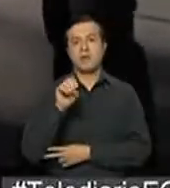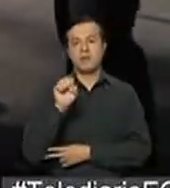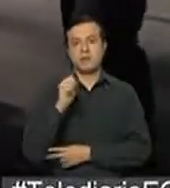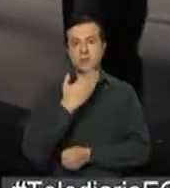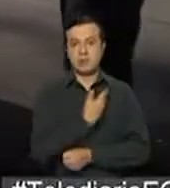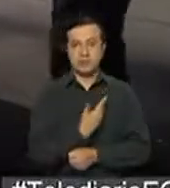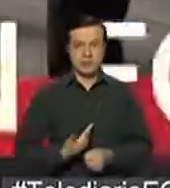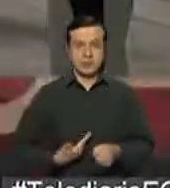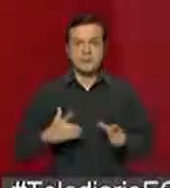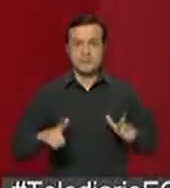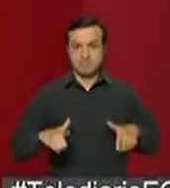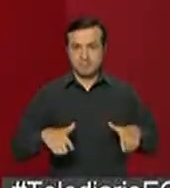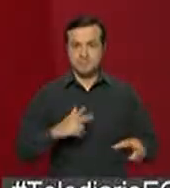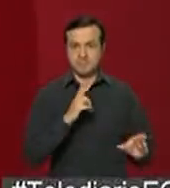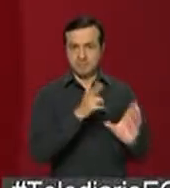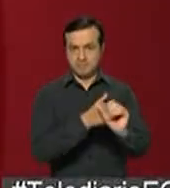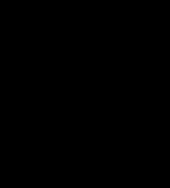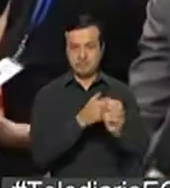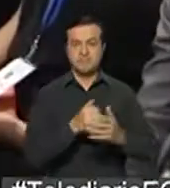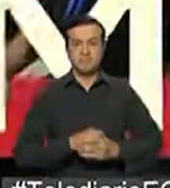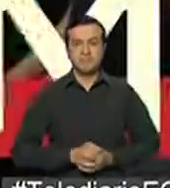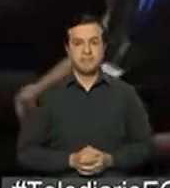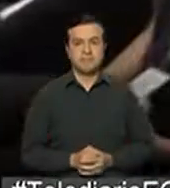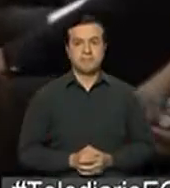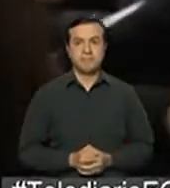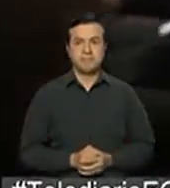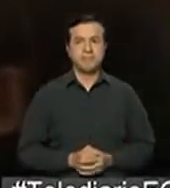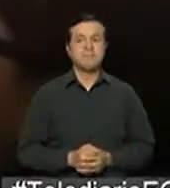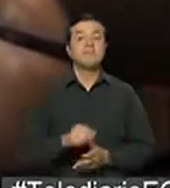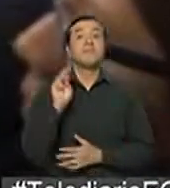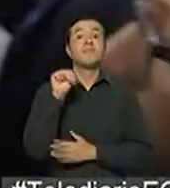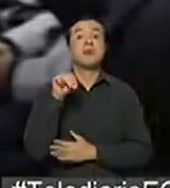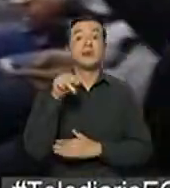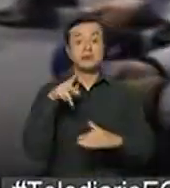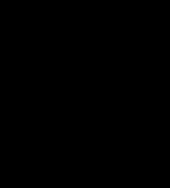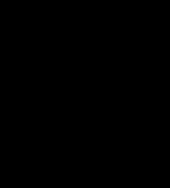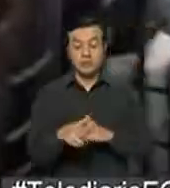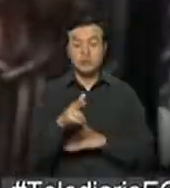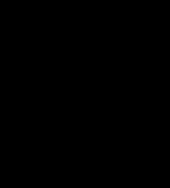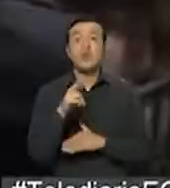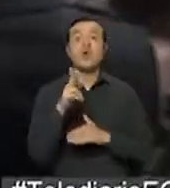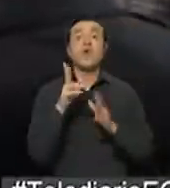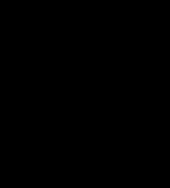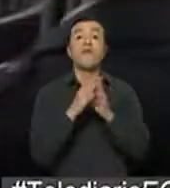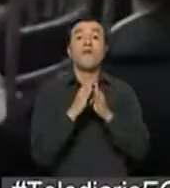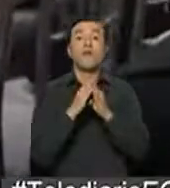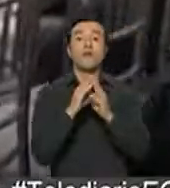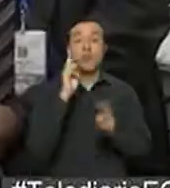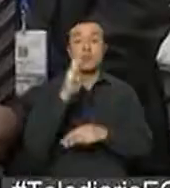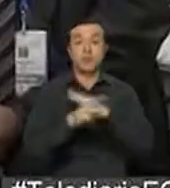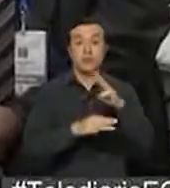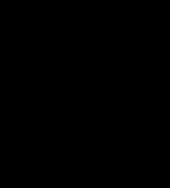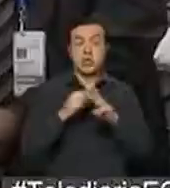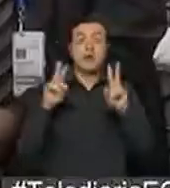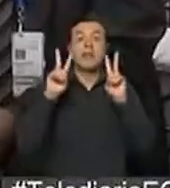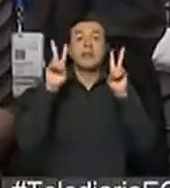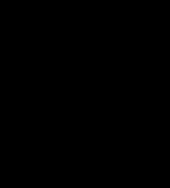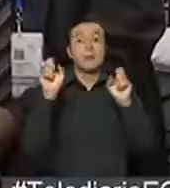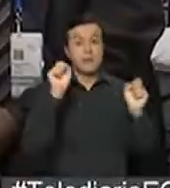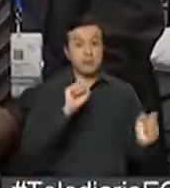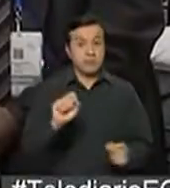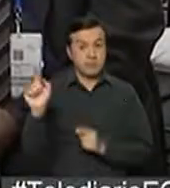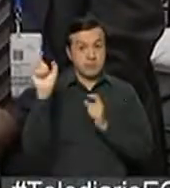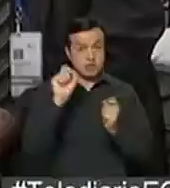presidente Lenín Moreno. Este martes se inaugurará el Foro Mundial sobre Migración y Desarrollo.